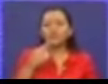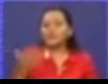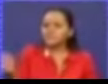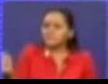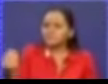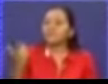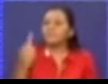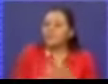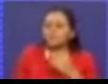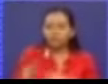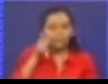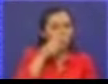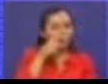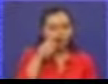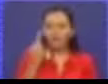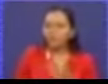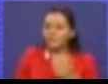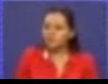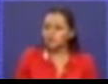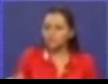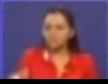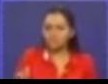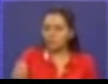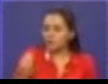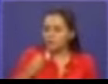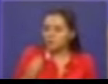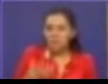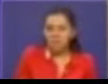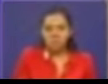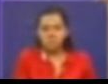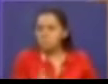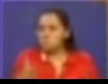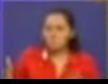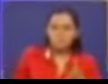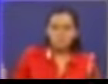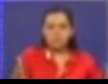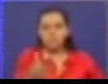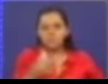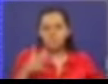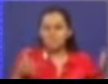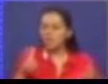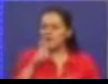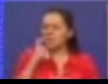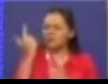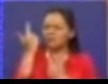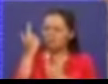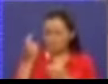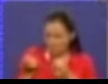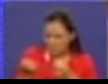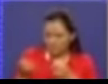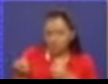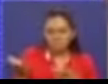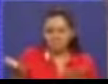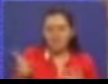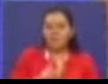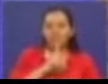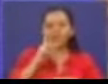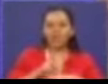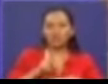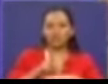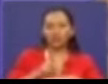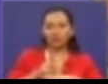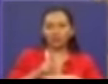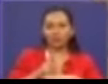inteligencia del Ecuador, que lo manejaban básicamente la fuerza pública, no los civiles. El director de la Dirección Nacional de